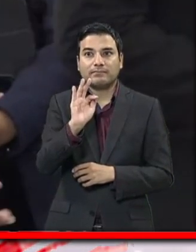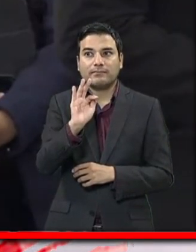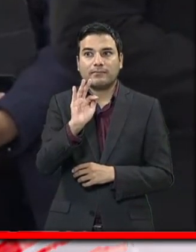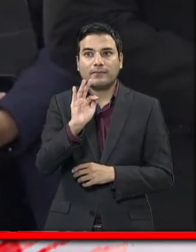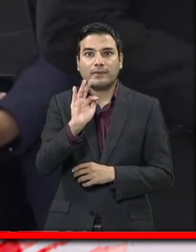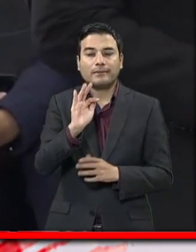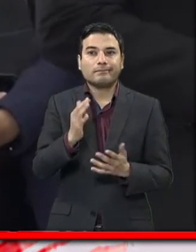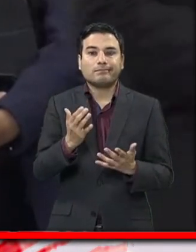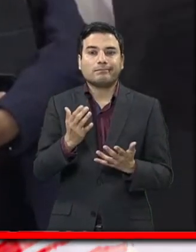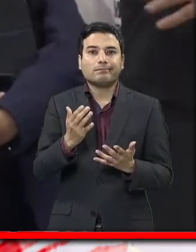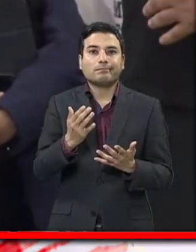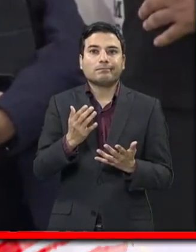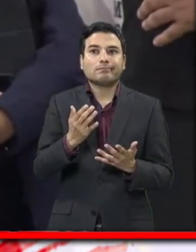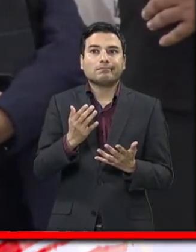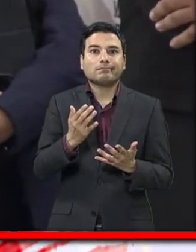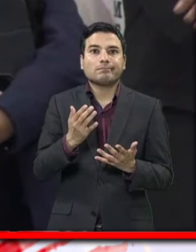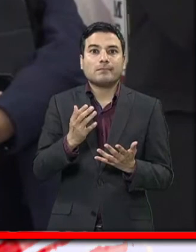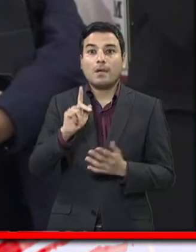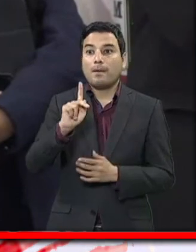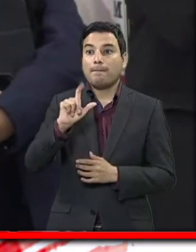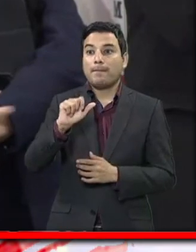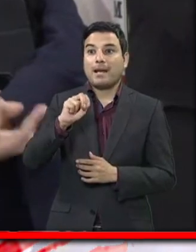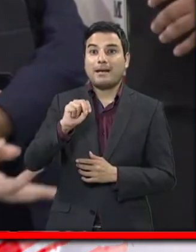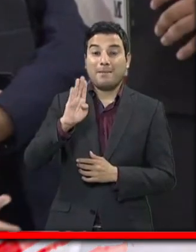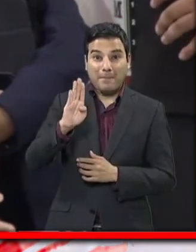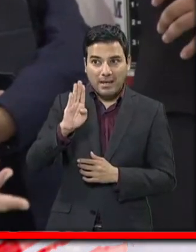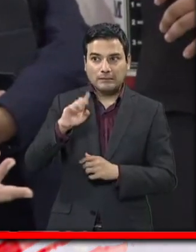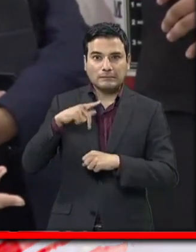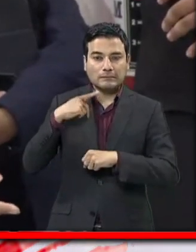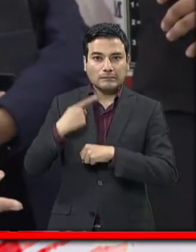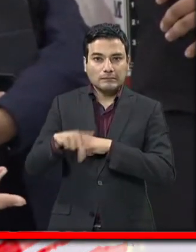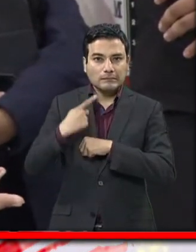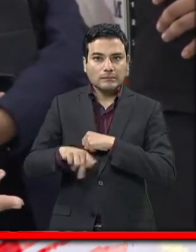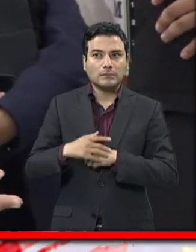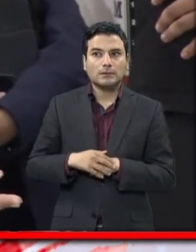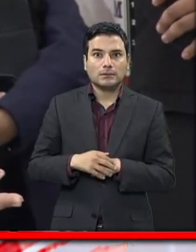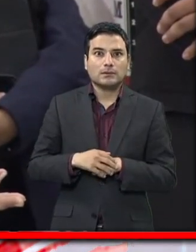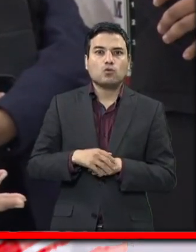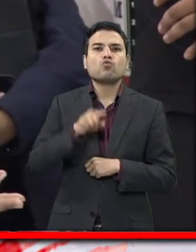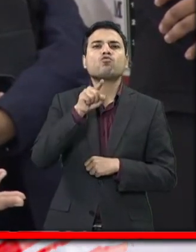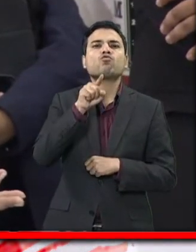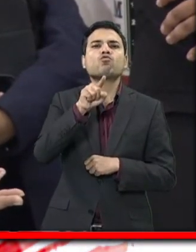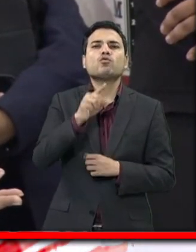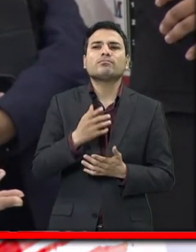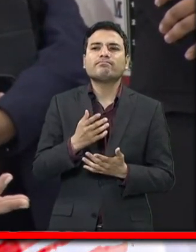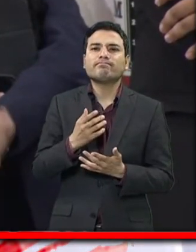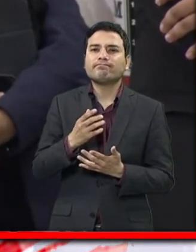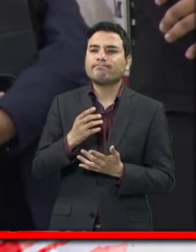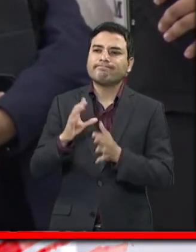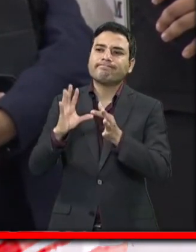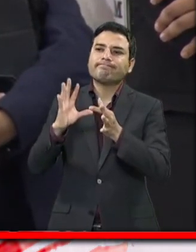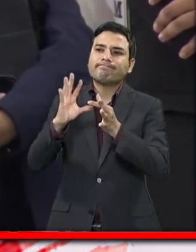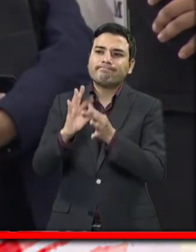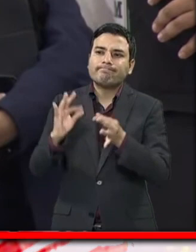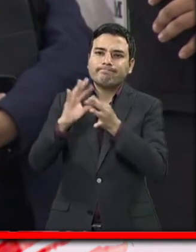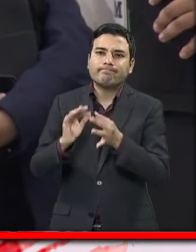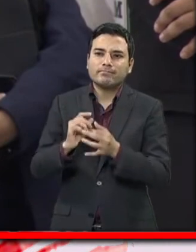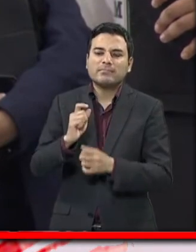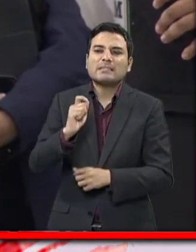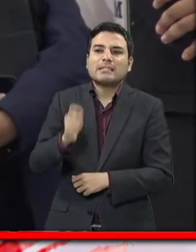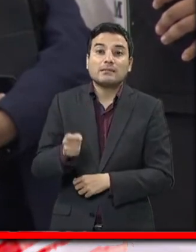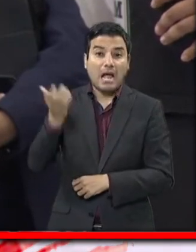electoral una reportera de Milenio se desboca en contra del gobierno Federal